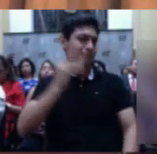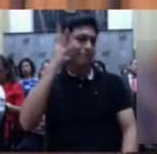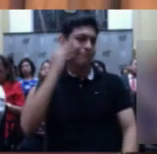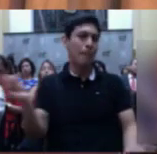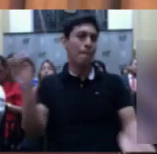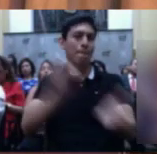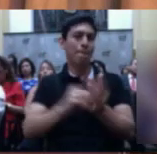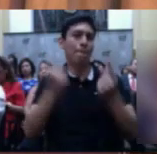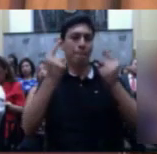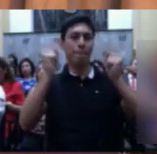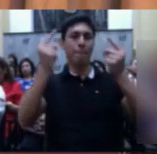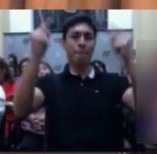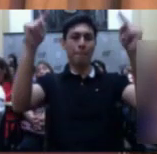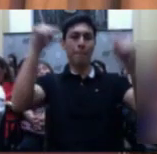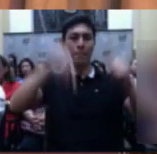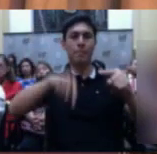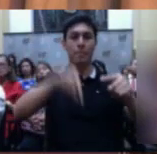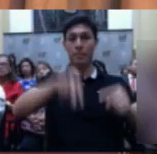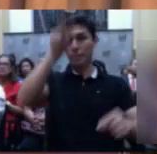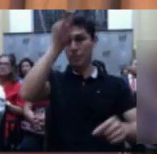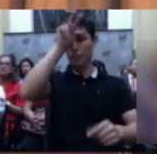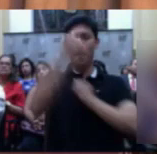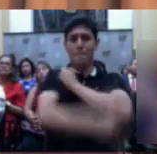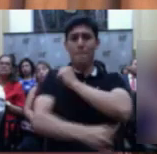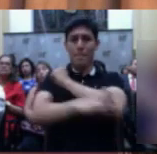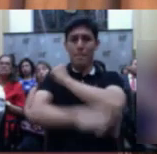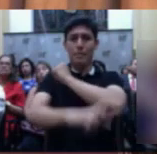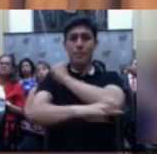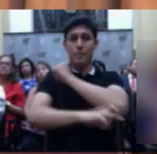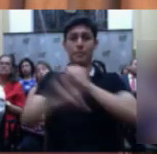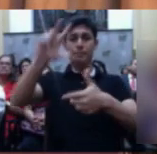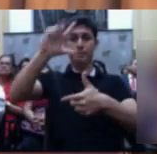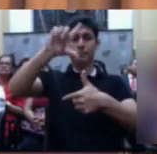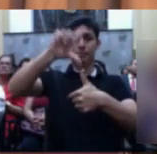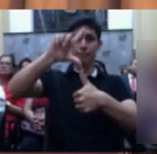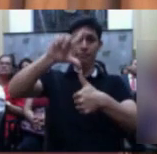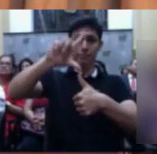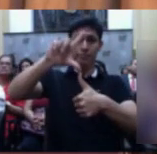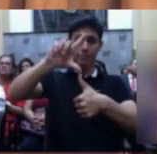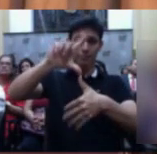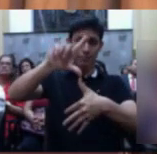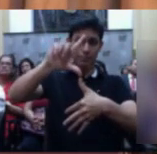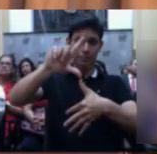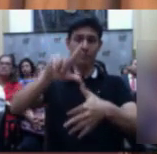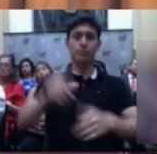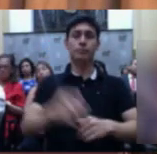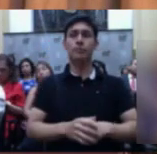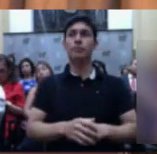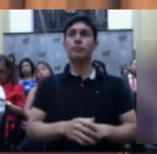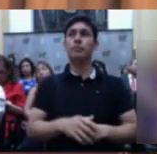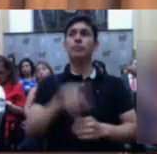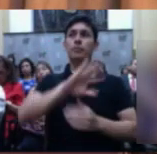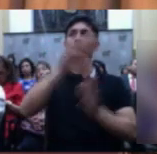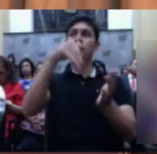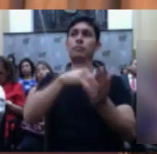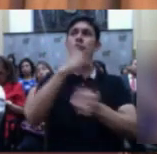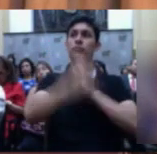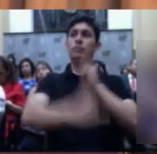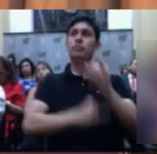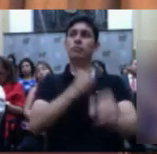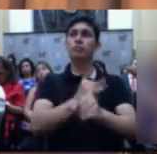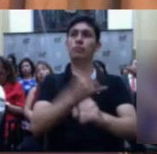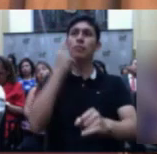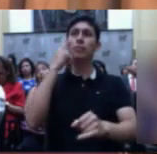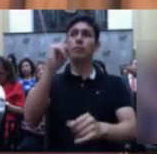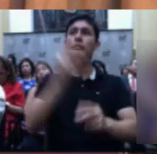ciudadana entre los países de América Latina, ha sido debidamente reconocido por el Centro Internacional para la Prevención de